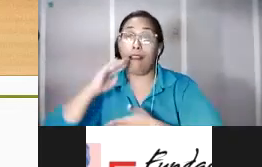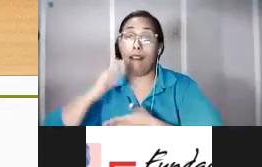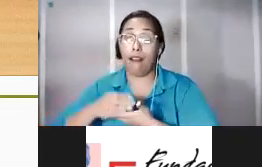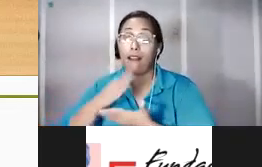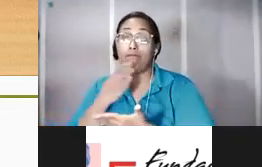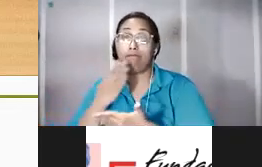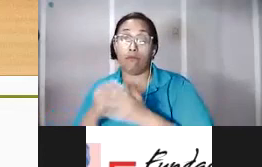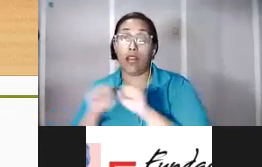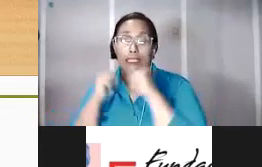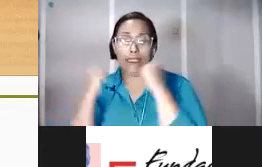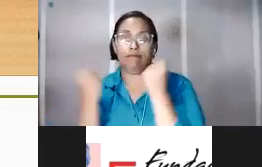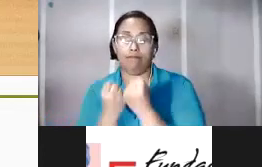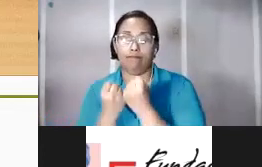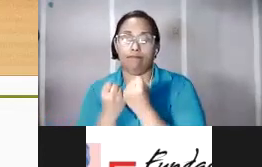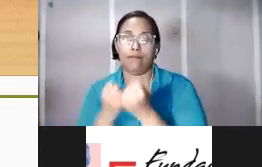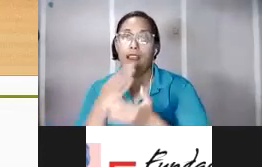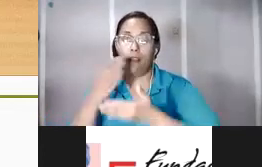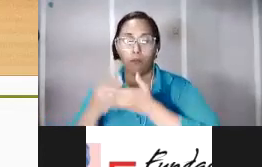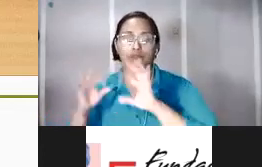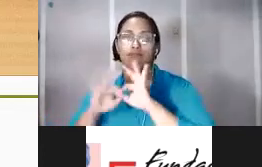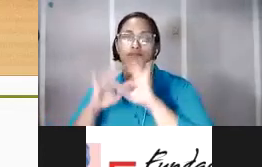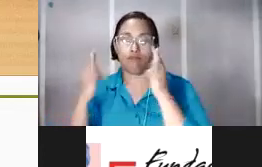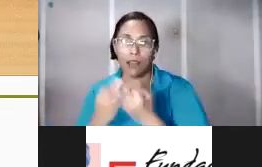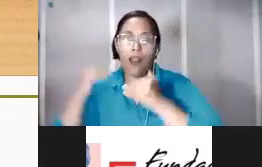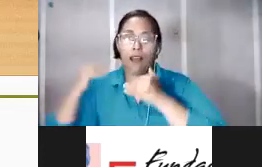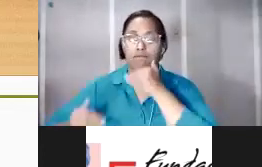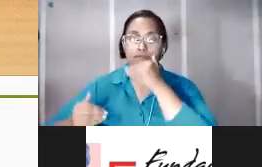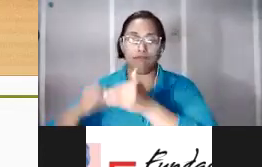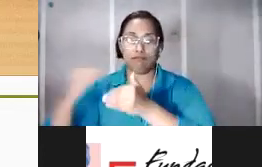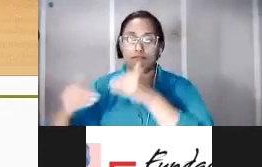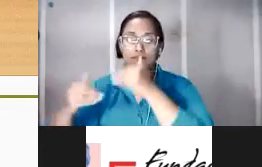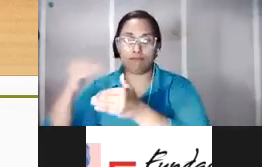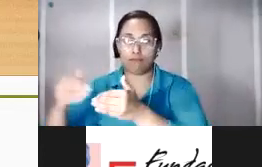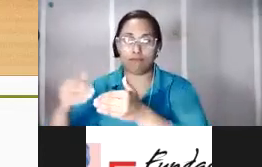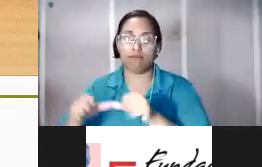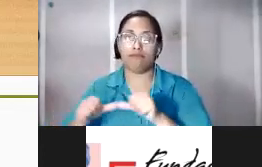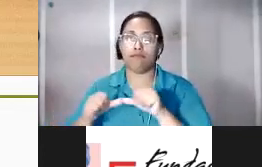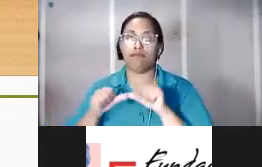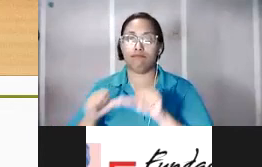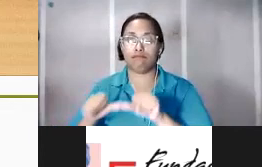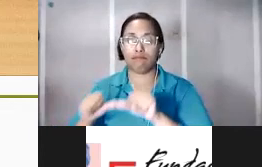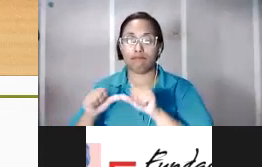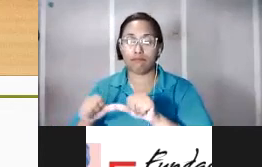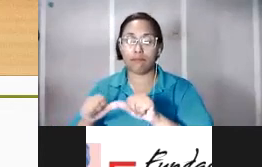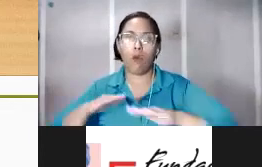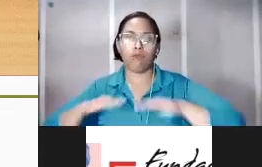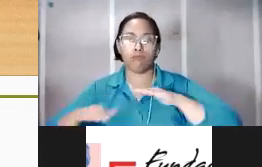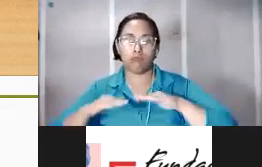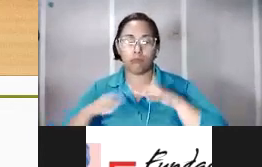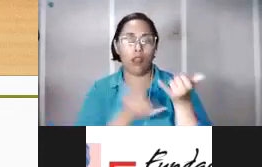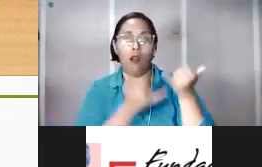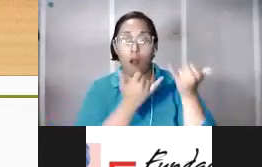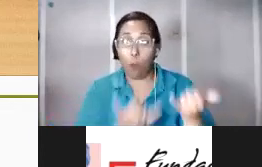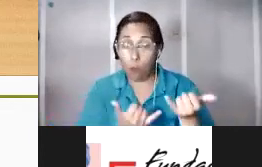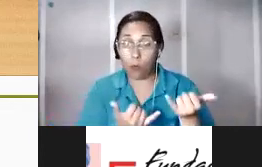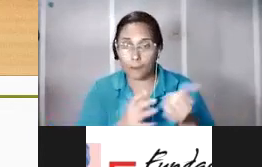de las buenas familias, siguieran un código de comportamiento. Ahora, aquí entra